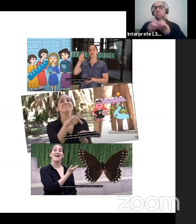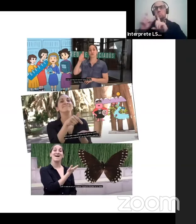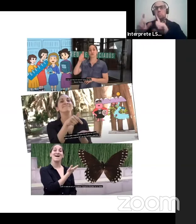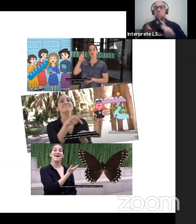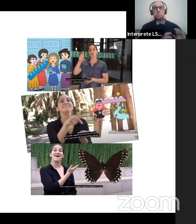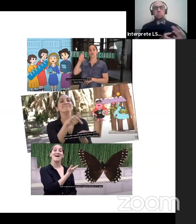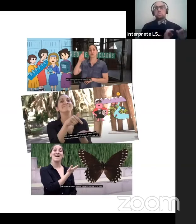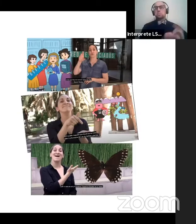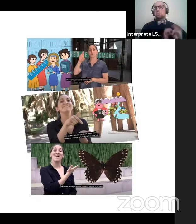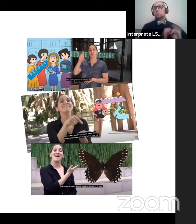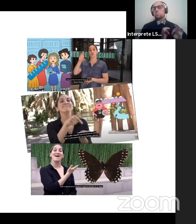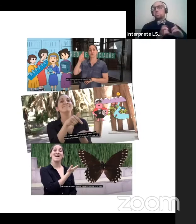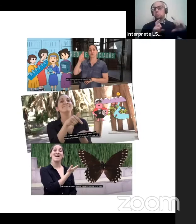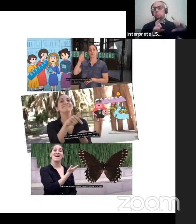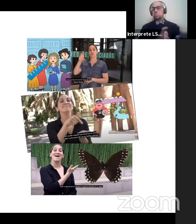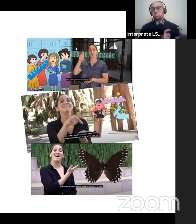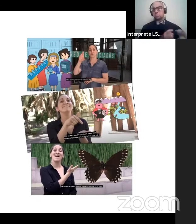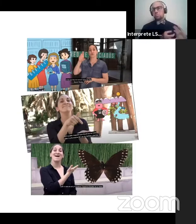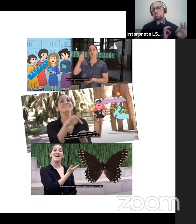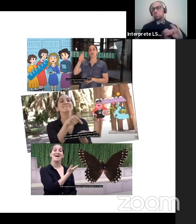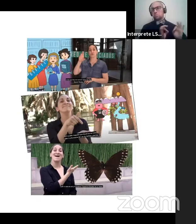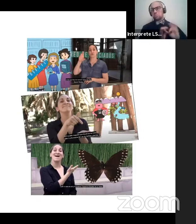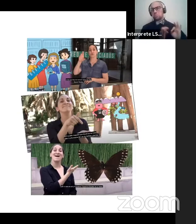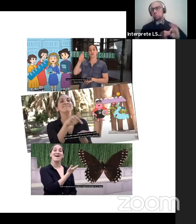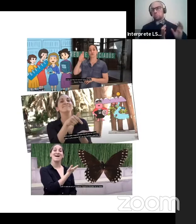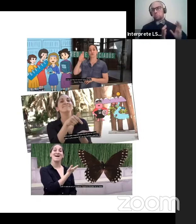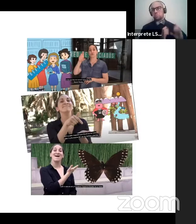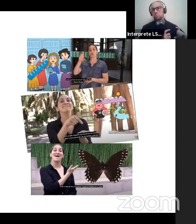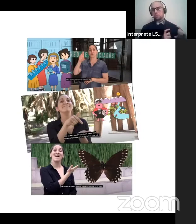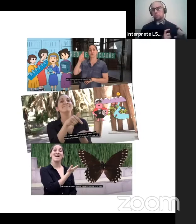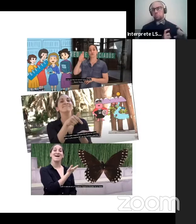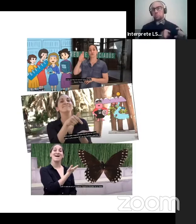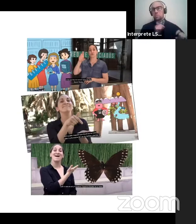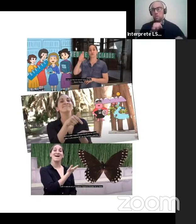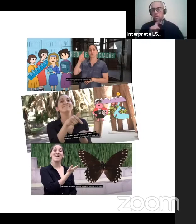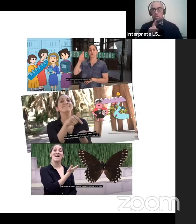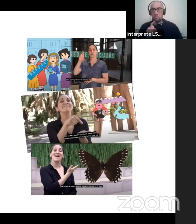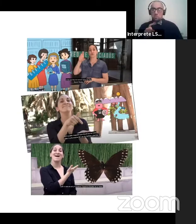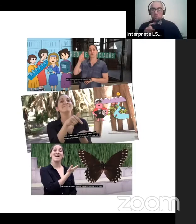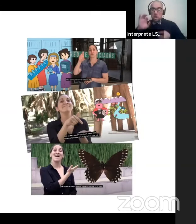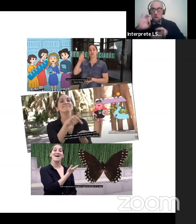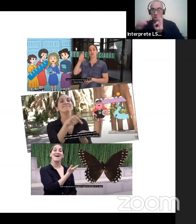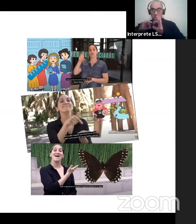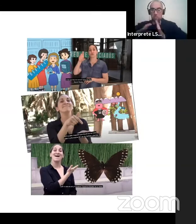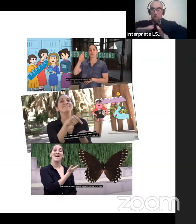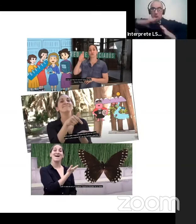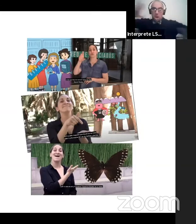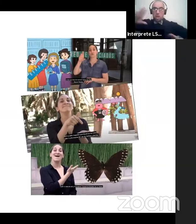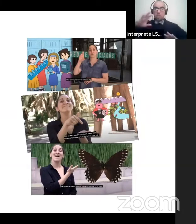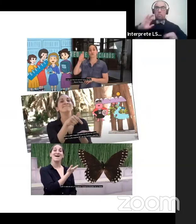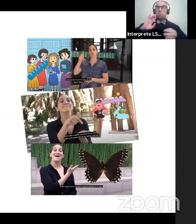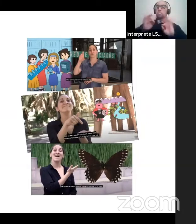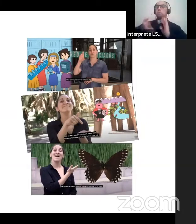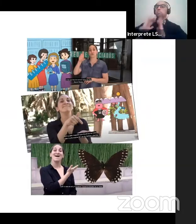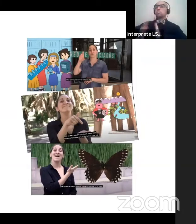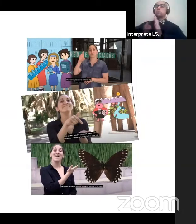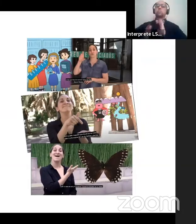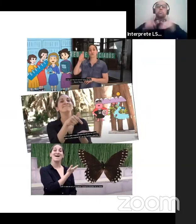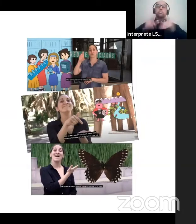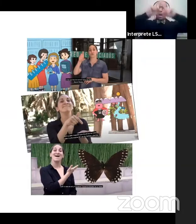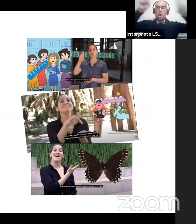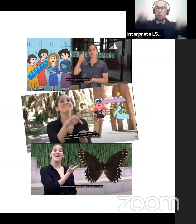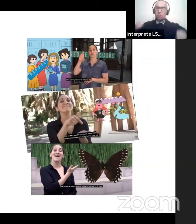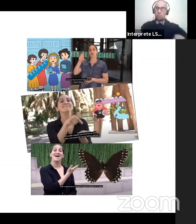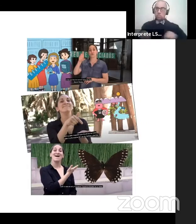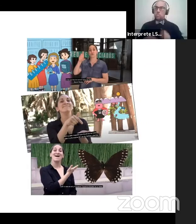en un recuadro en el espacio inferior de la pantalla, nosotros lo que decidimos fue relevarlo a un papel protagónico y que